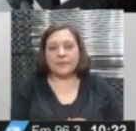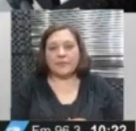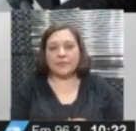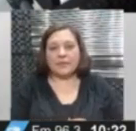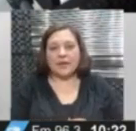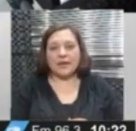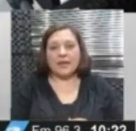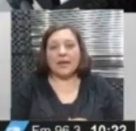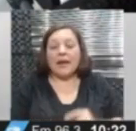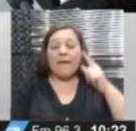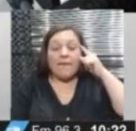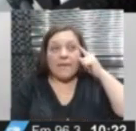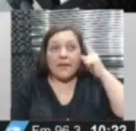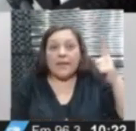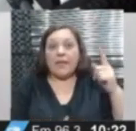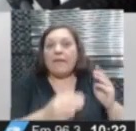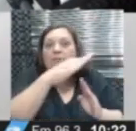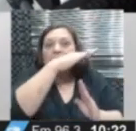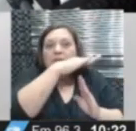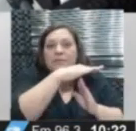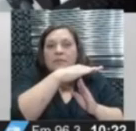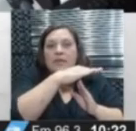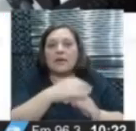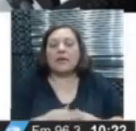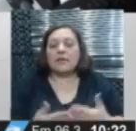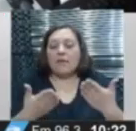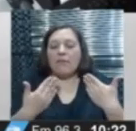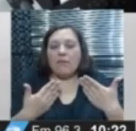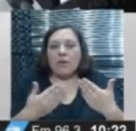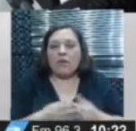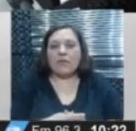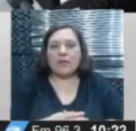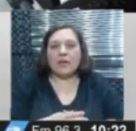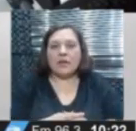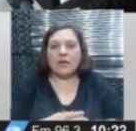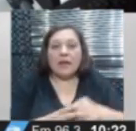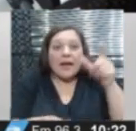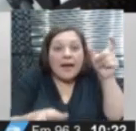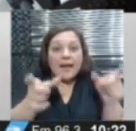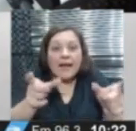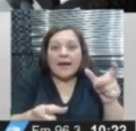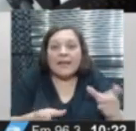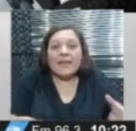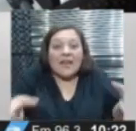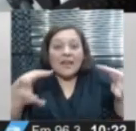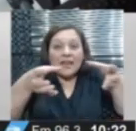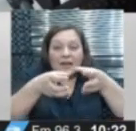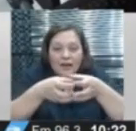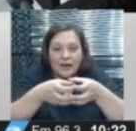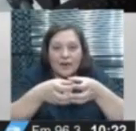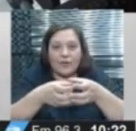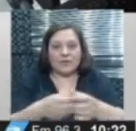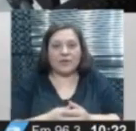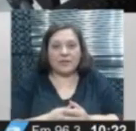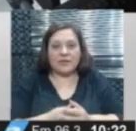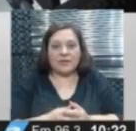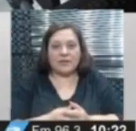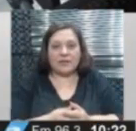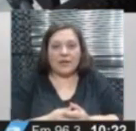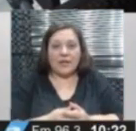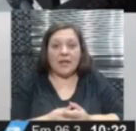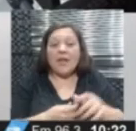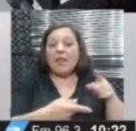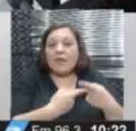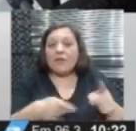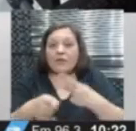el en el panafricanismo eh tenemos de todas partes del mundo del mundo ahora un poco también